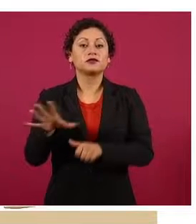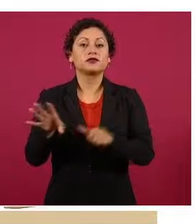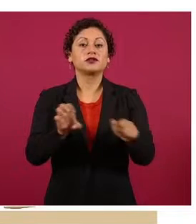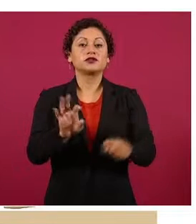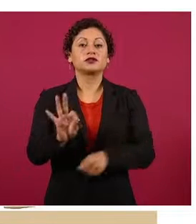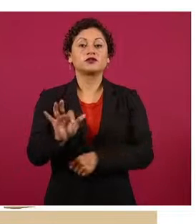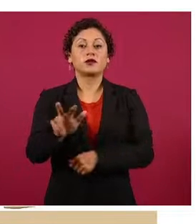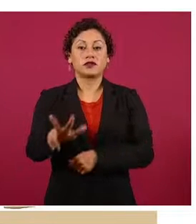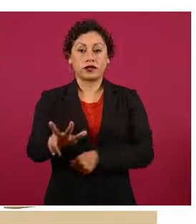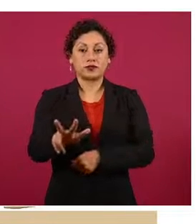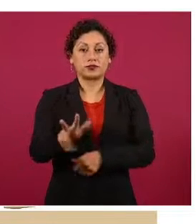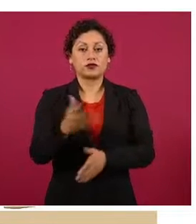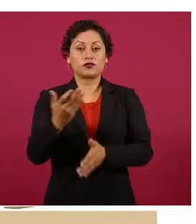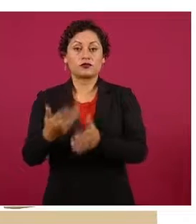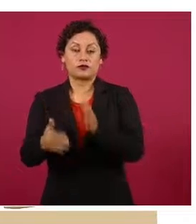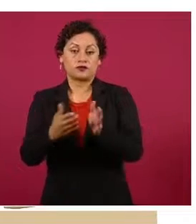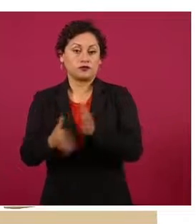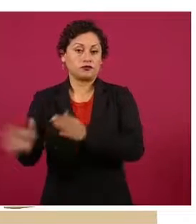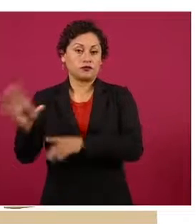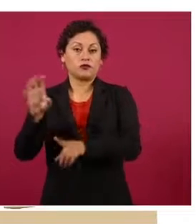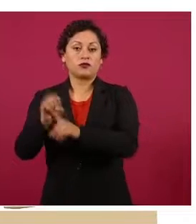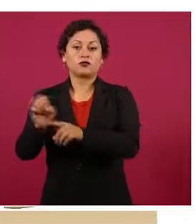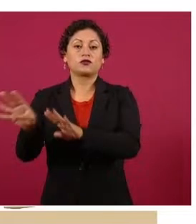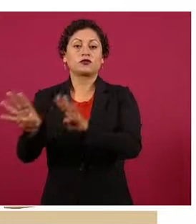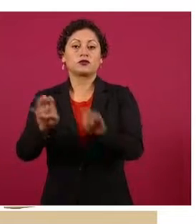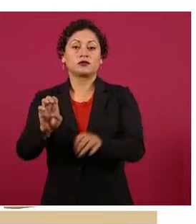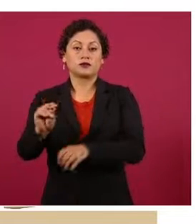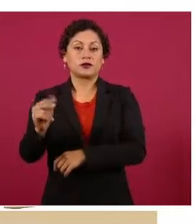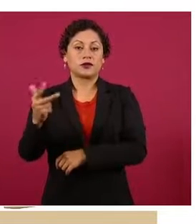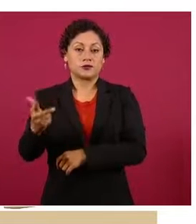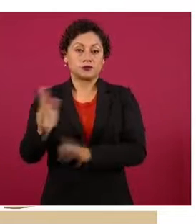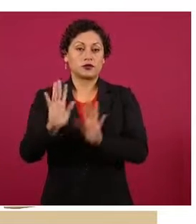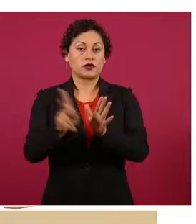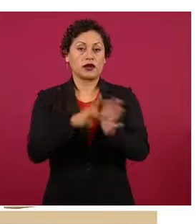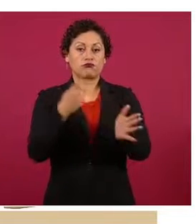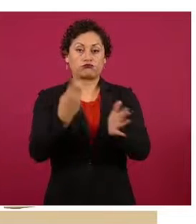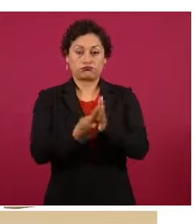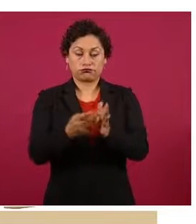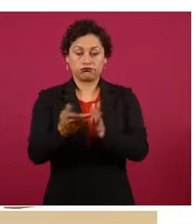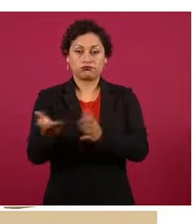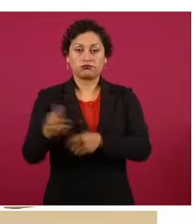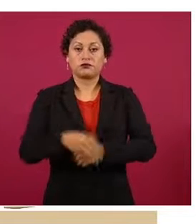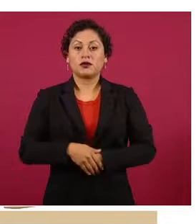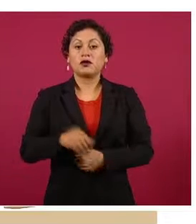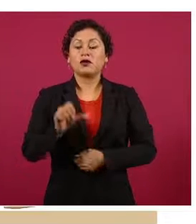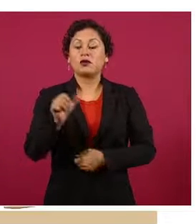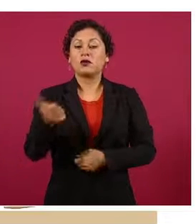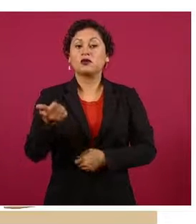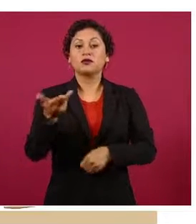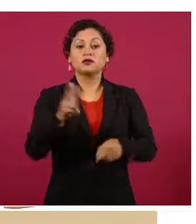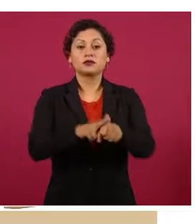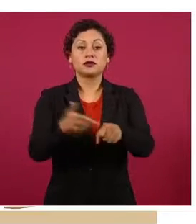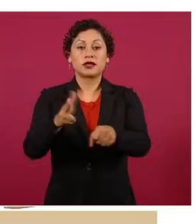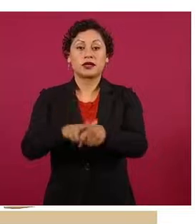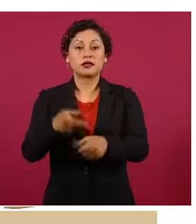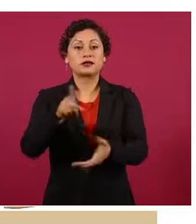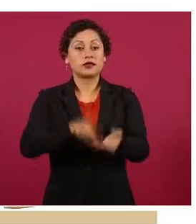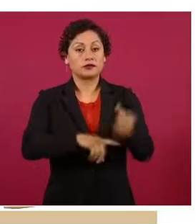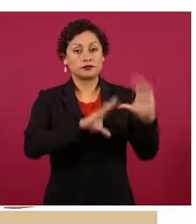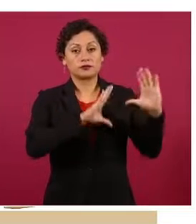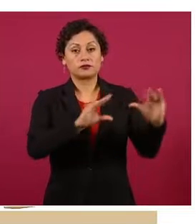648 de 988 que iniciaron el proceso ya basificados y el 100% del personal de hospitales con capacitación,